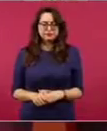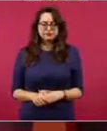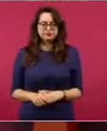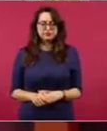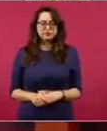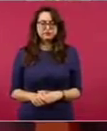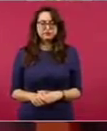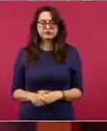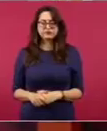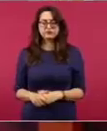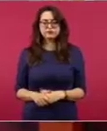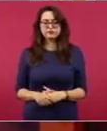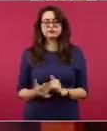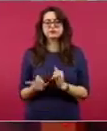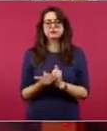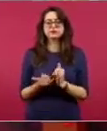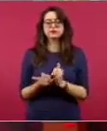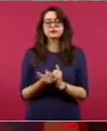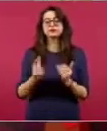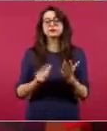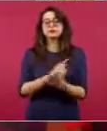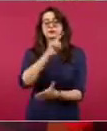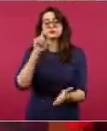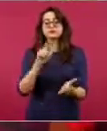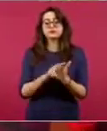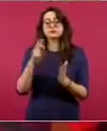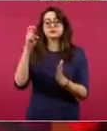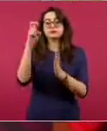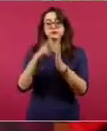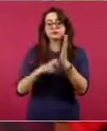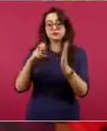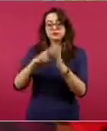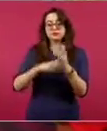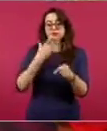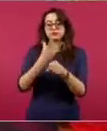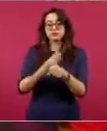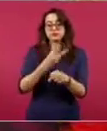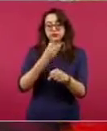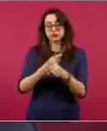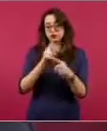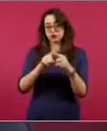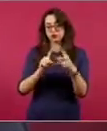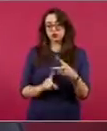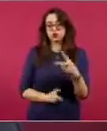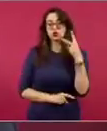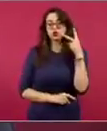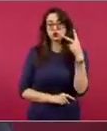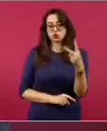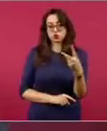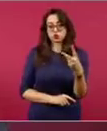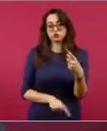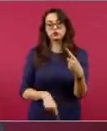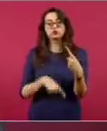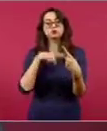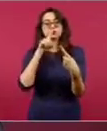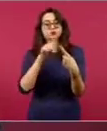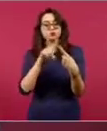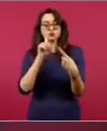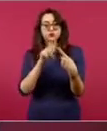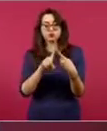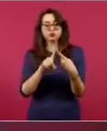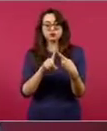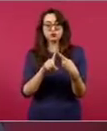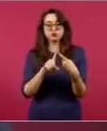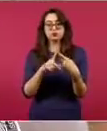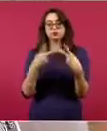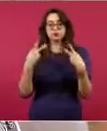ahí, ahora en la reforma a la ley, se establecen dos cosas. Primero, el que tiene que haber un procedimiento de